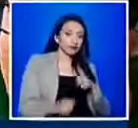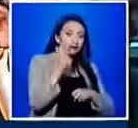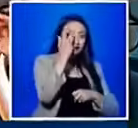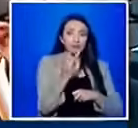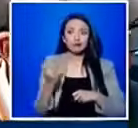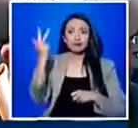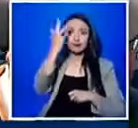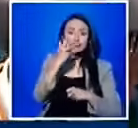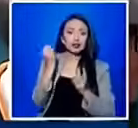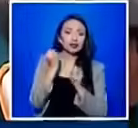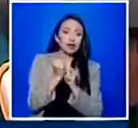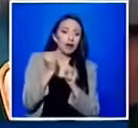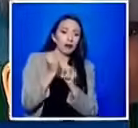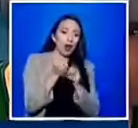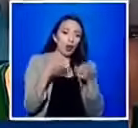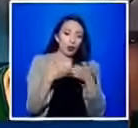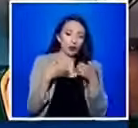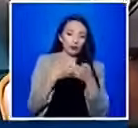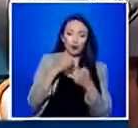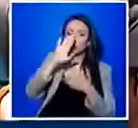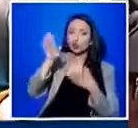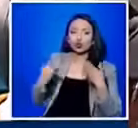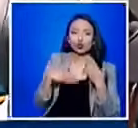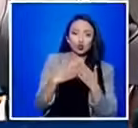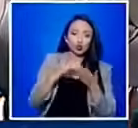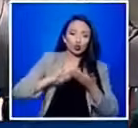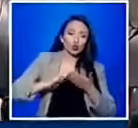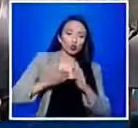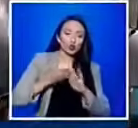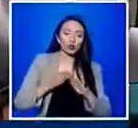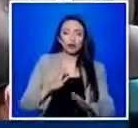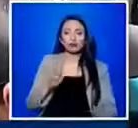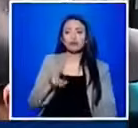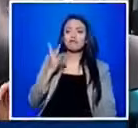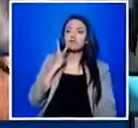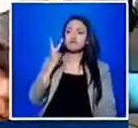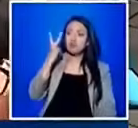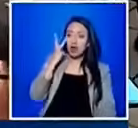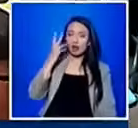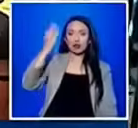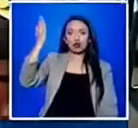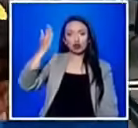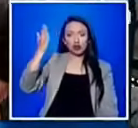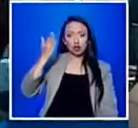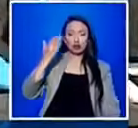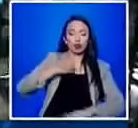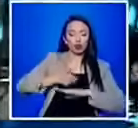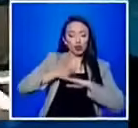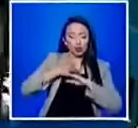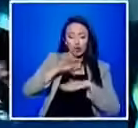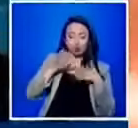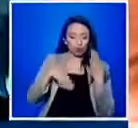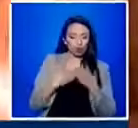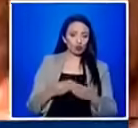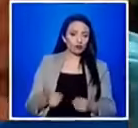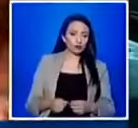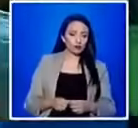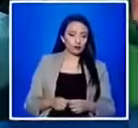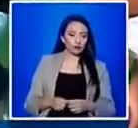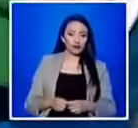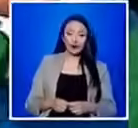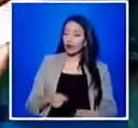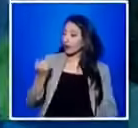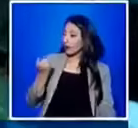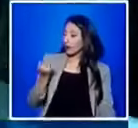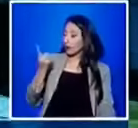en equipo con toda la comunidad educativa, docentes, padres de familia, estudiantes, autoridades. Bueno, los